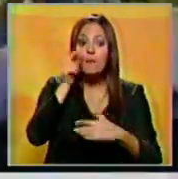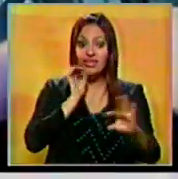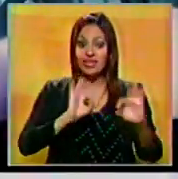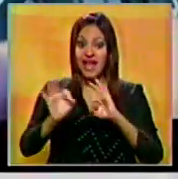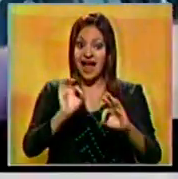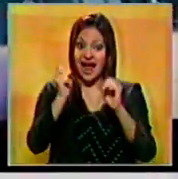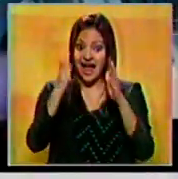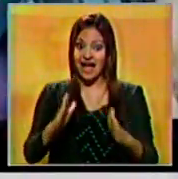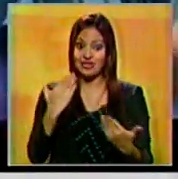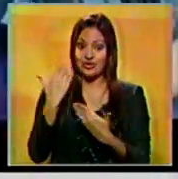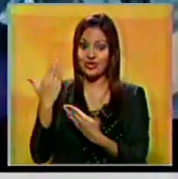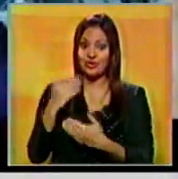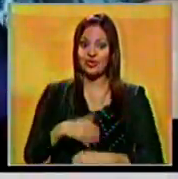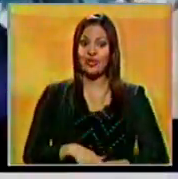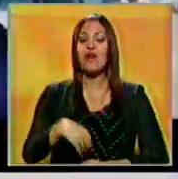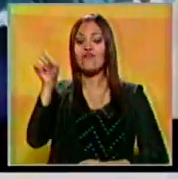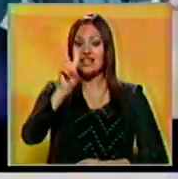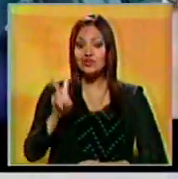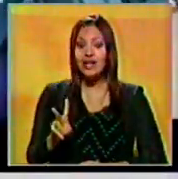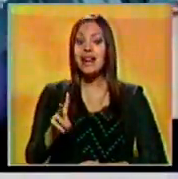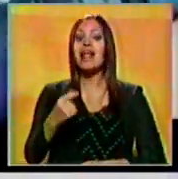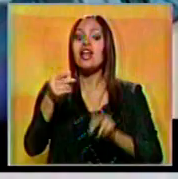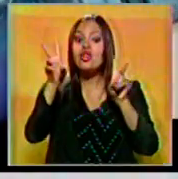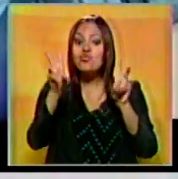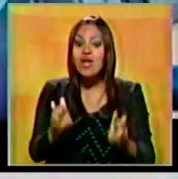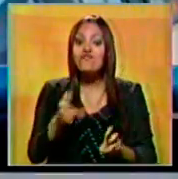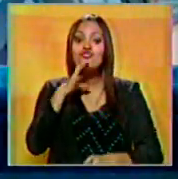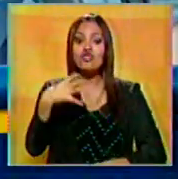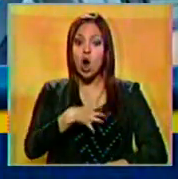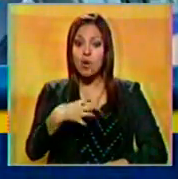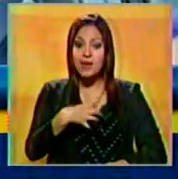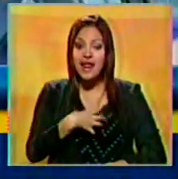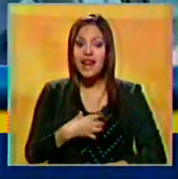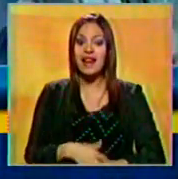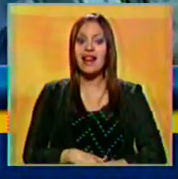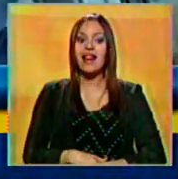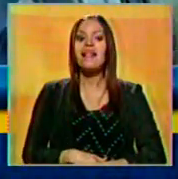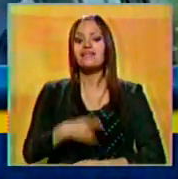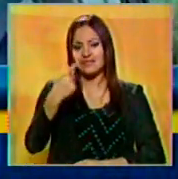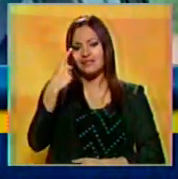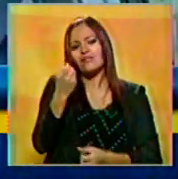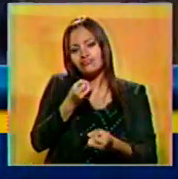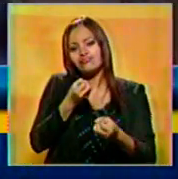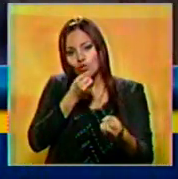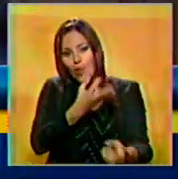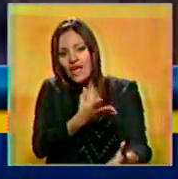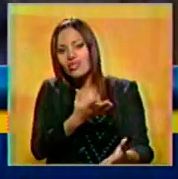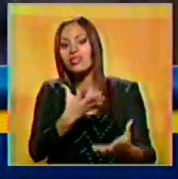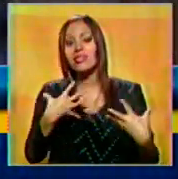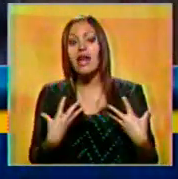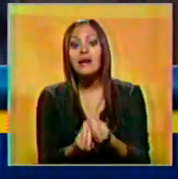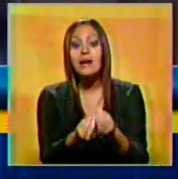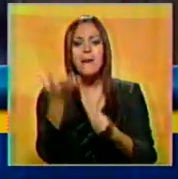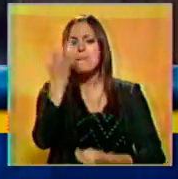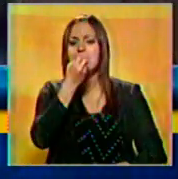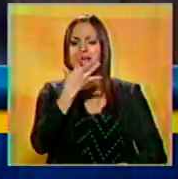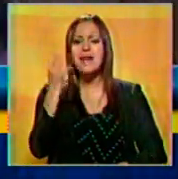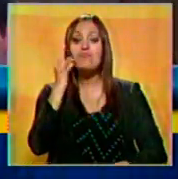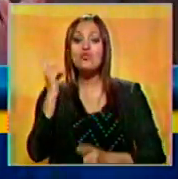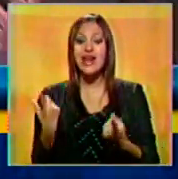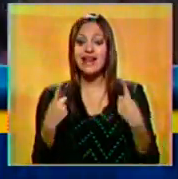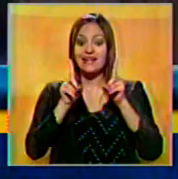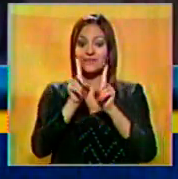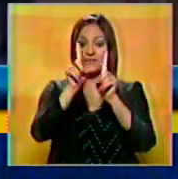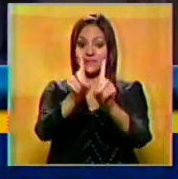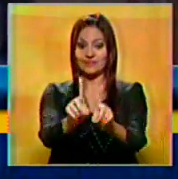Vital. El artista venezolano graba su nueva novela Siempre Tuya Acapulco, la cual protagoniza junto a la bellísima